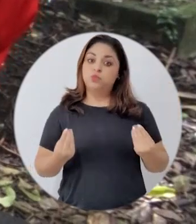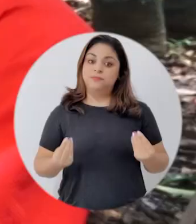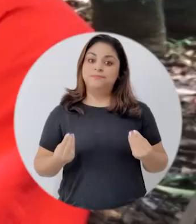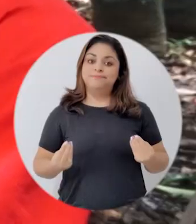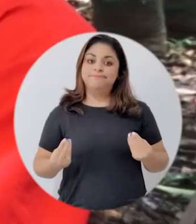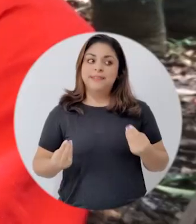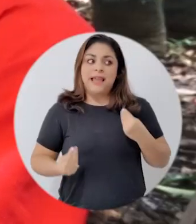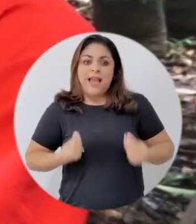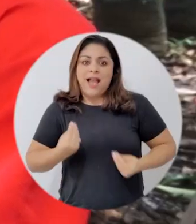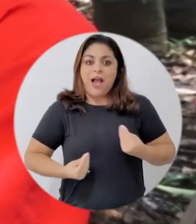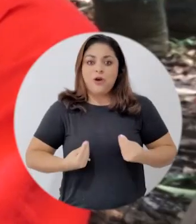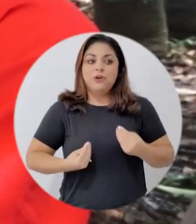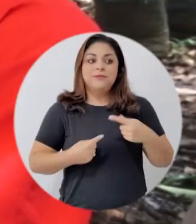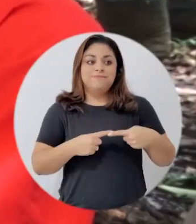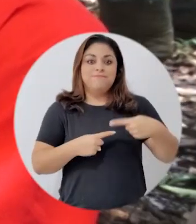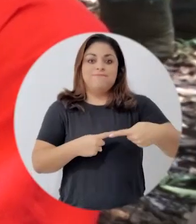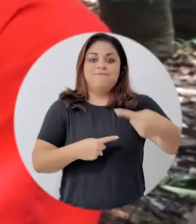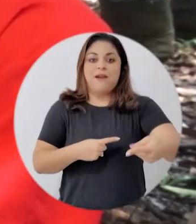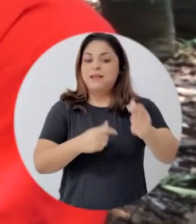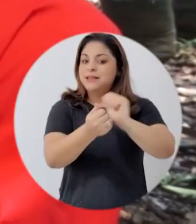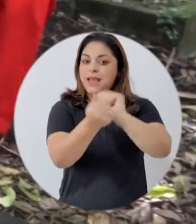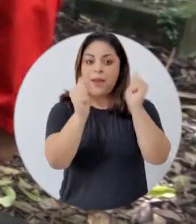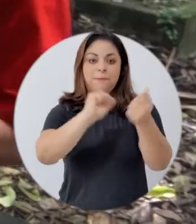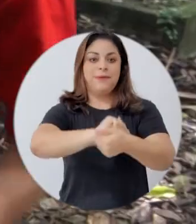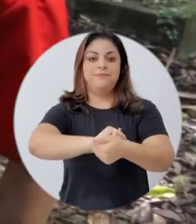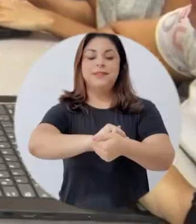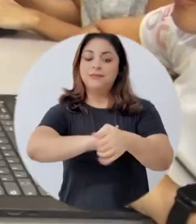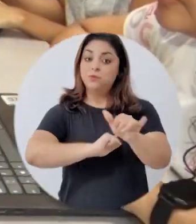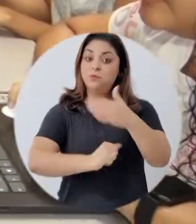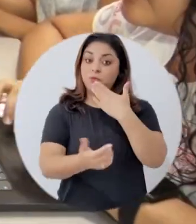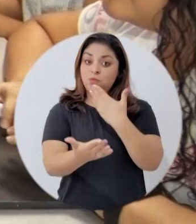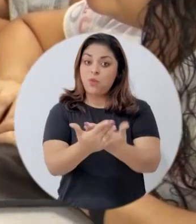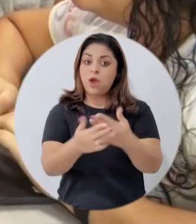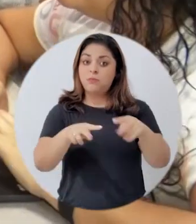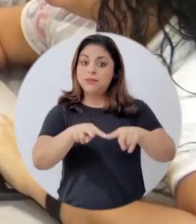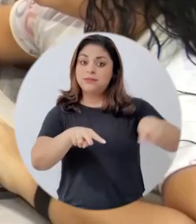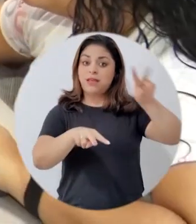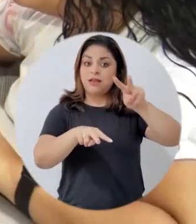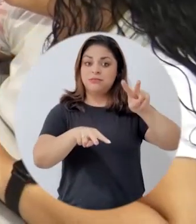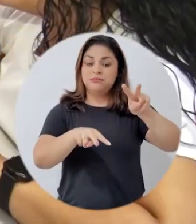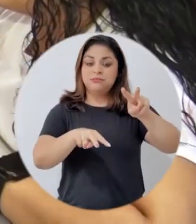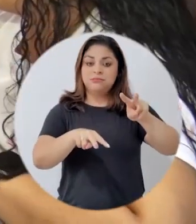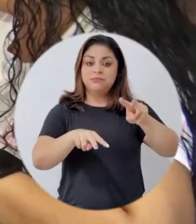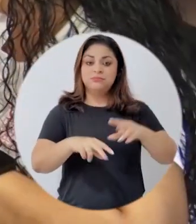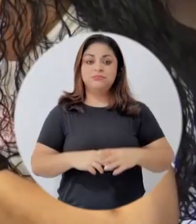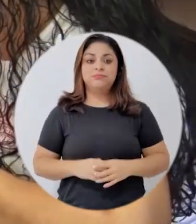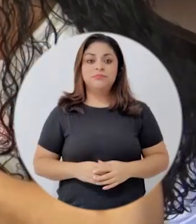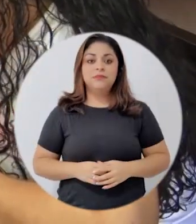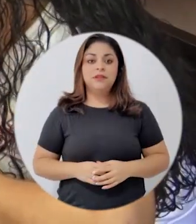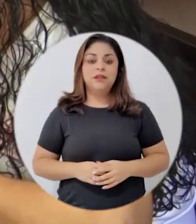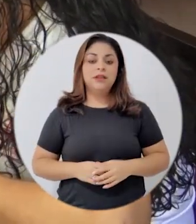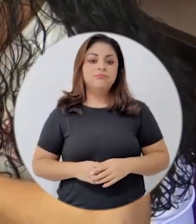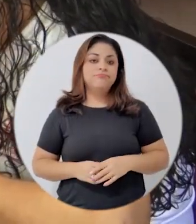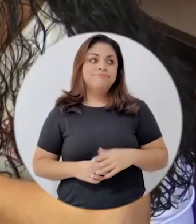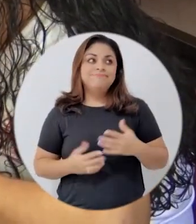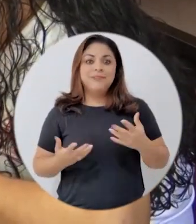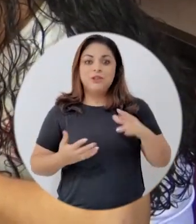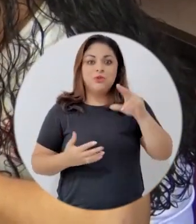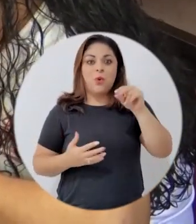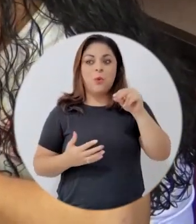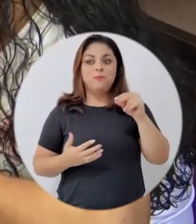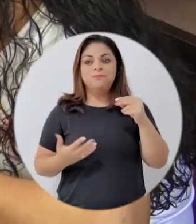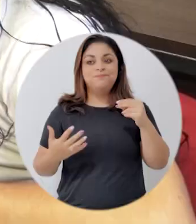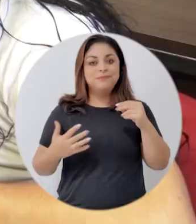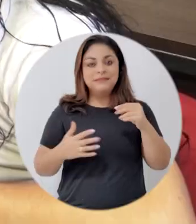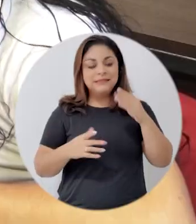podemos cambiar para hacerlo mejor. Creo que esa es una de las, también de las ventajas que no necesariamente son tan directas, pero